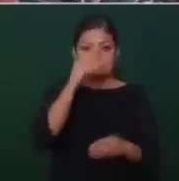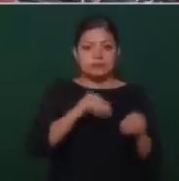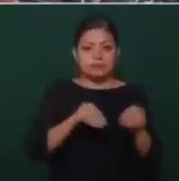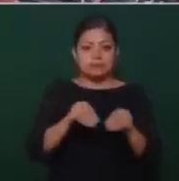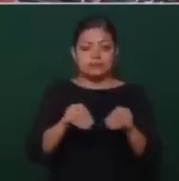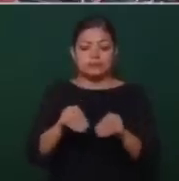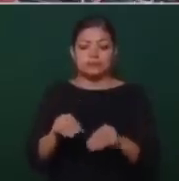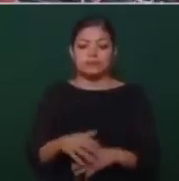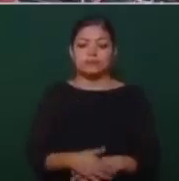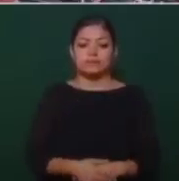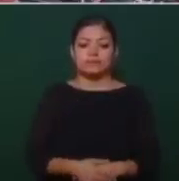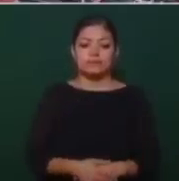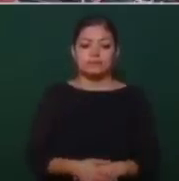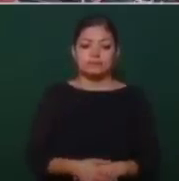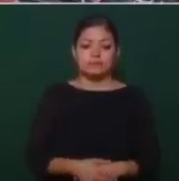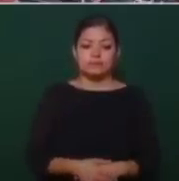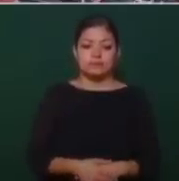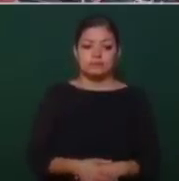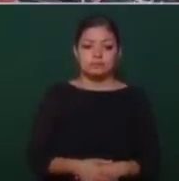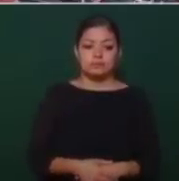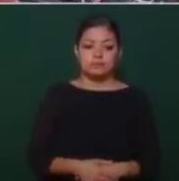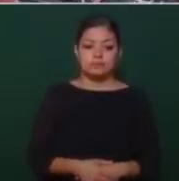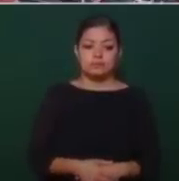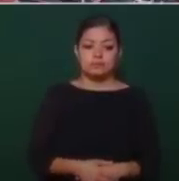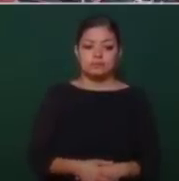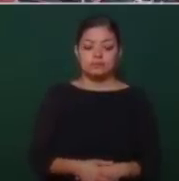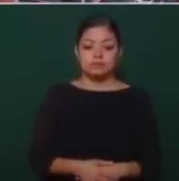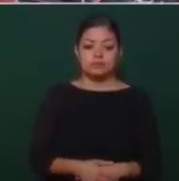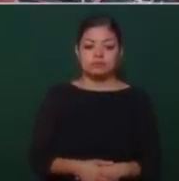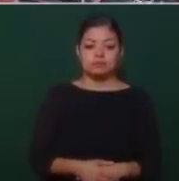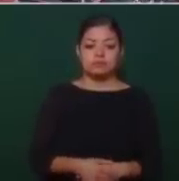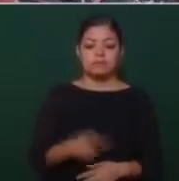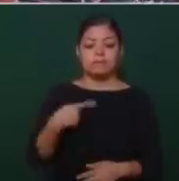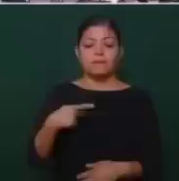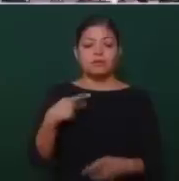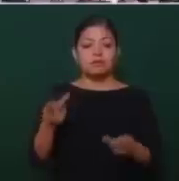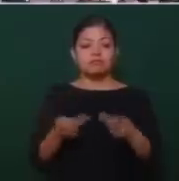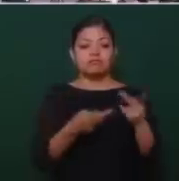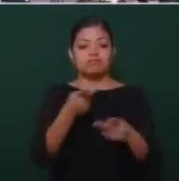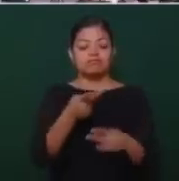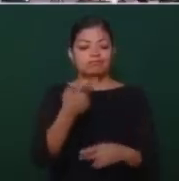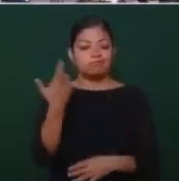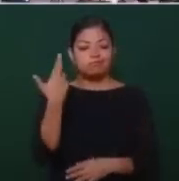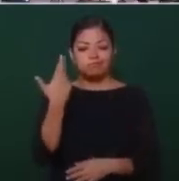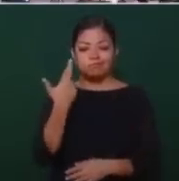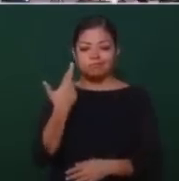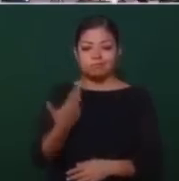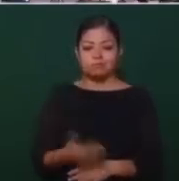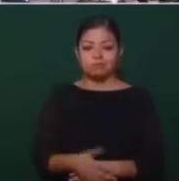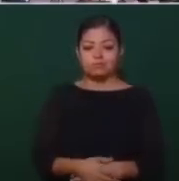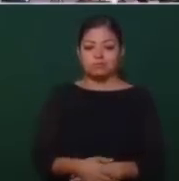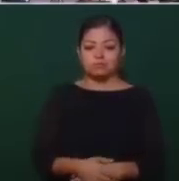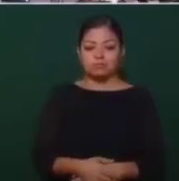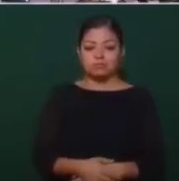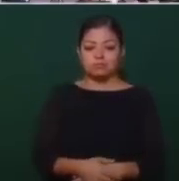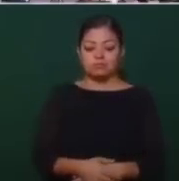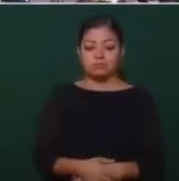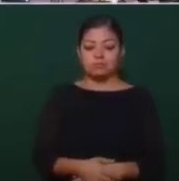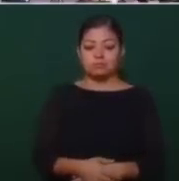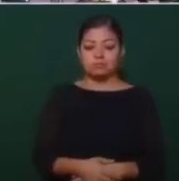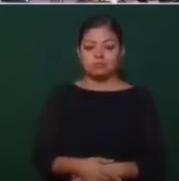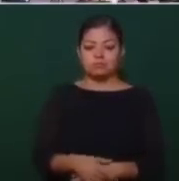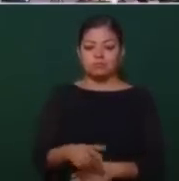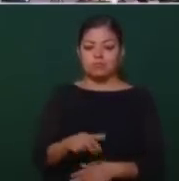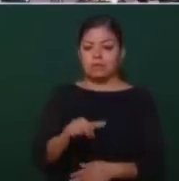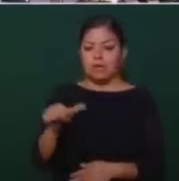presidente, perdón que le pregunta, pero continúan desapareciendo las personas, continúan matando a las mujeres.